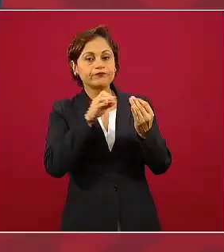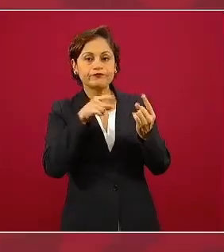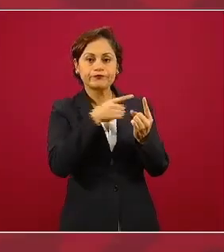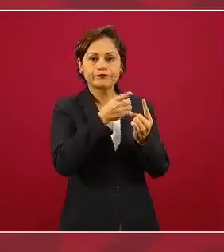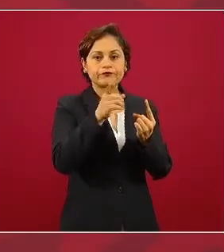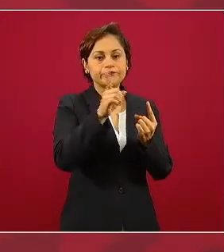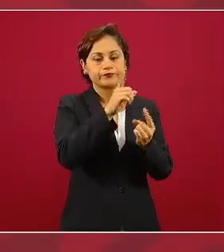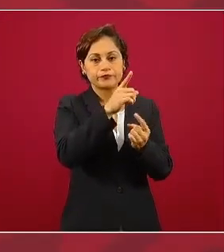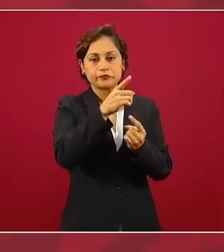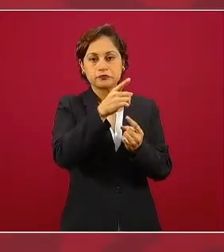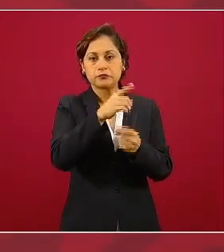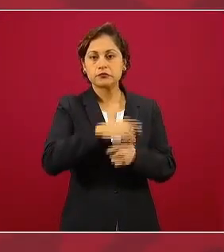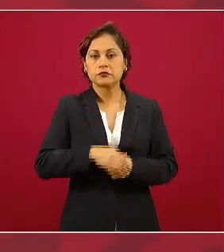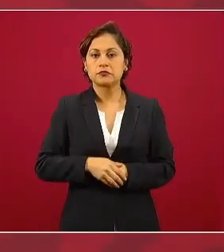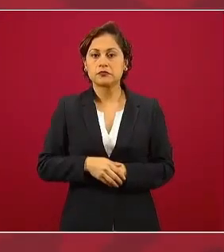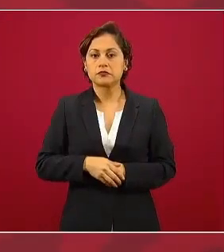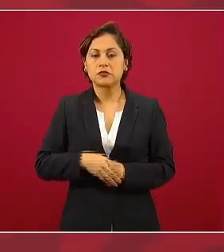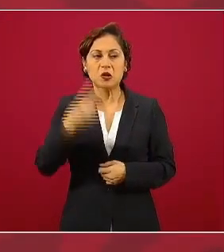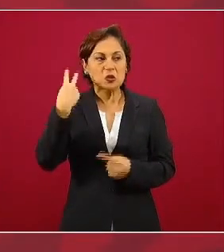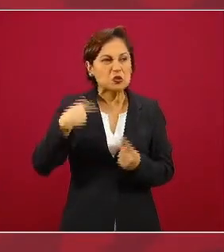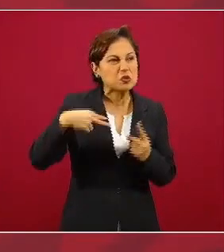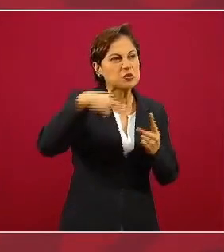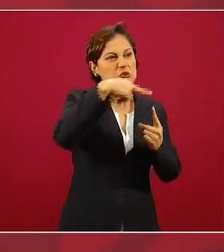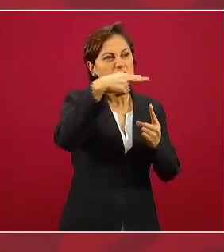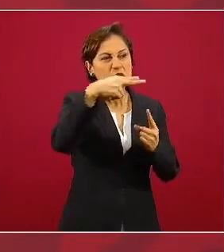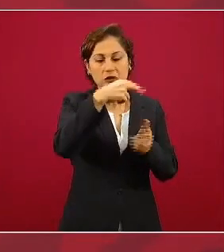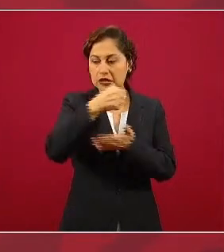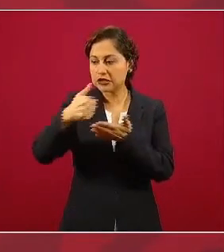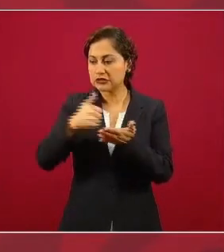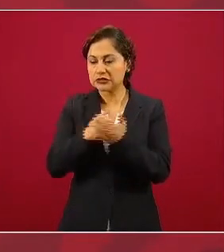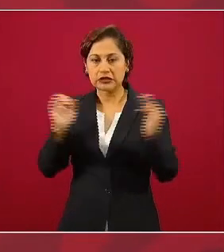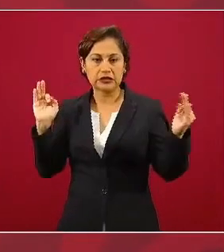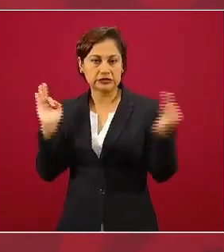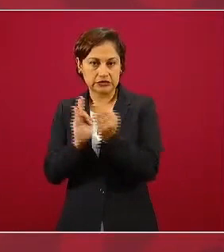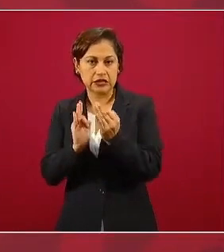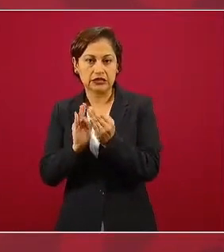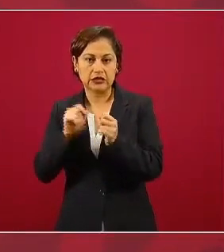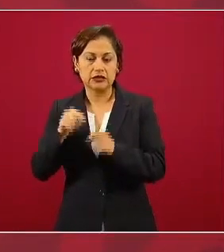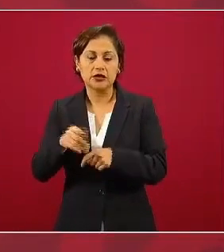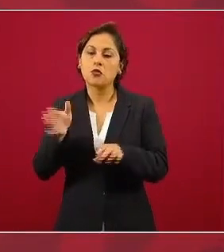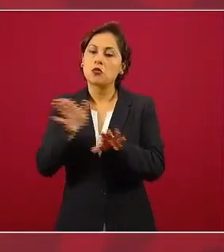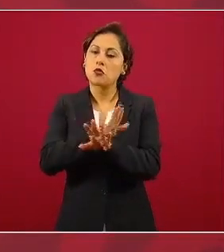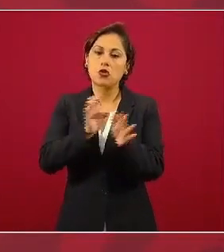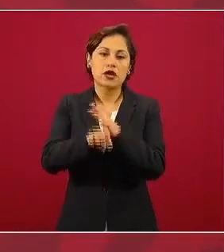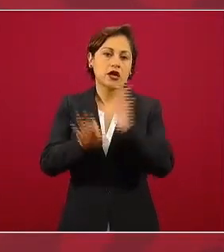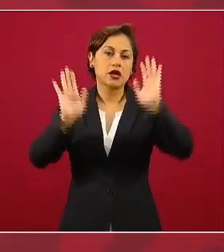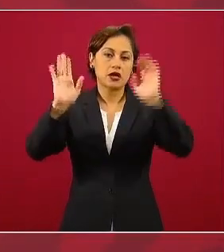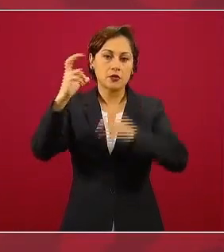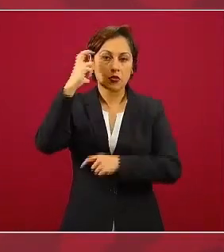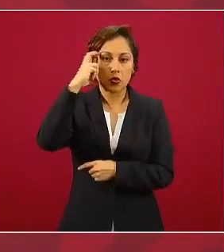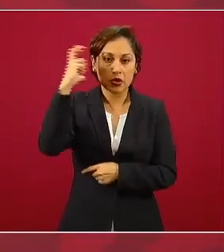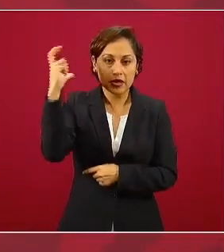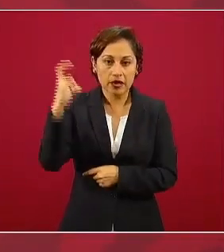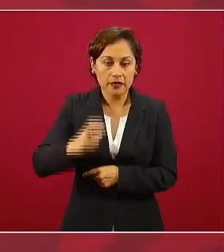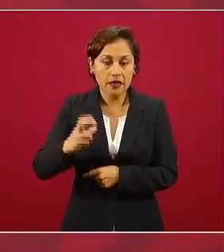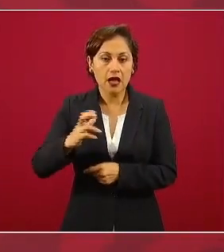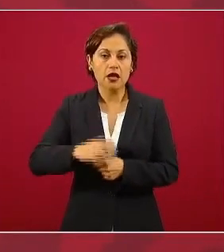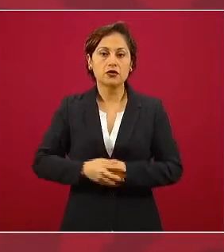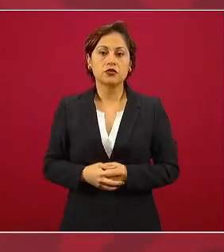de la ciudad, Si va a ser gira, de pero la no capital. Por ejemplo, Hidalgo,